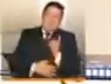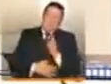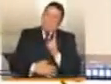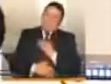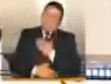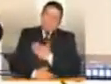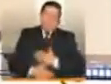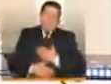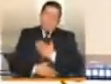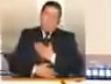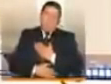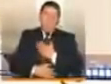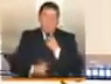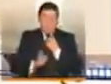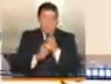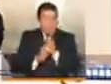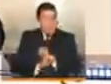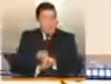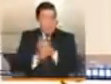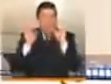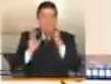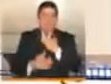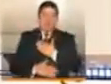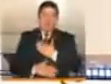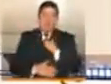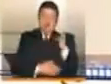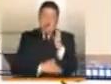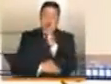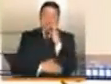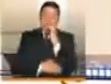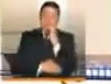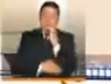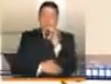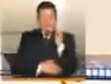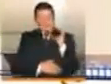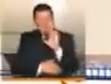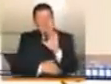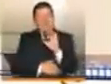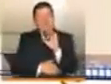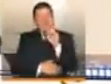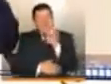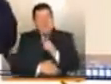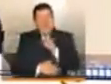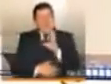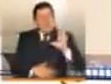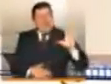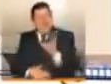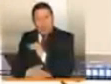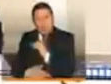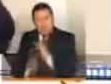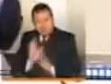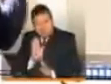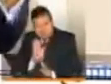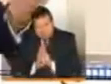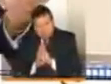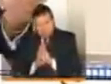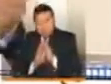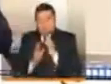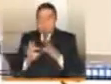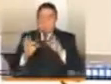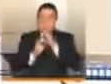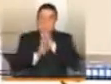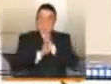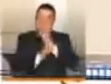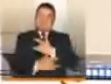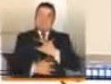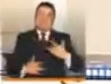pero seamos claros nosotros como país acá tenemos que salir todos adelante en la protección de la